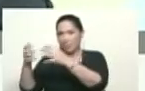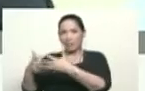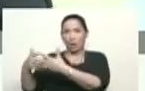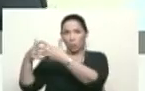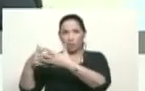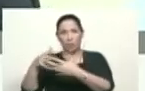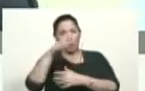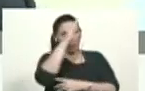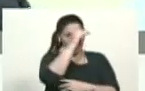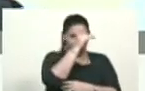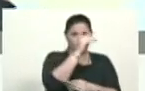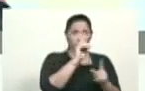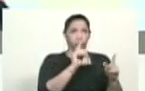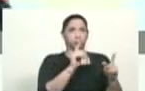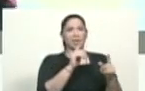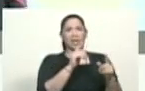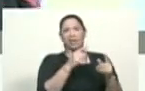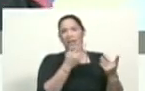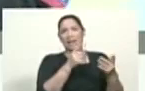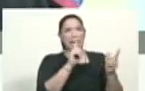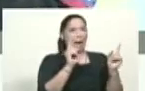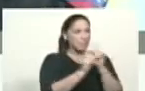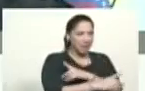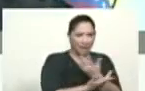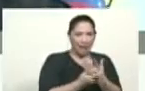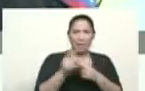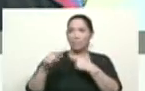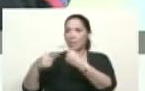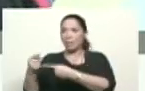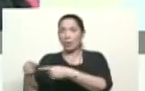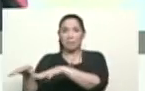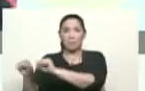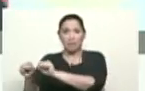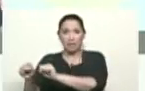Trump pasará y el imperialismo, si no lo derrotamos a tiempo, continuará.